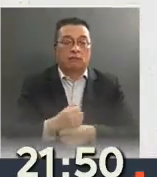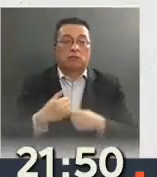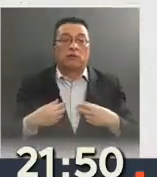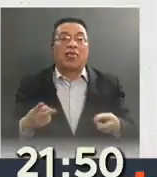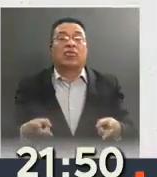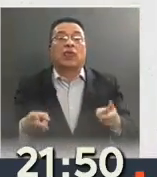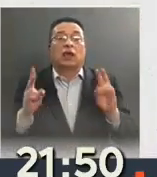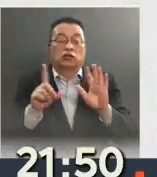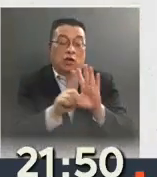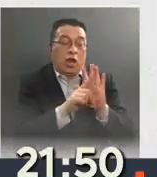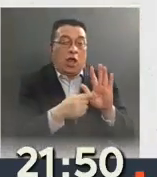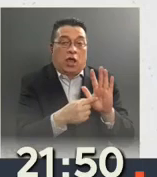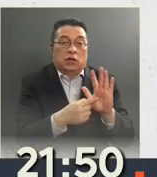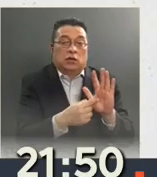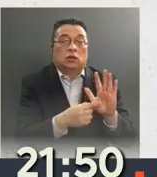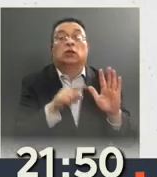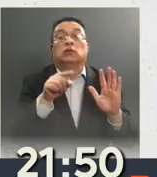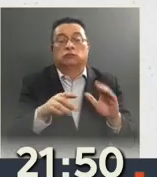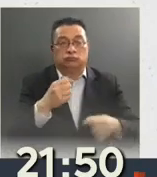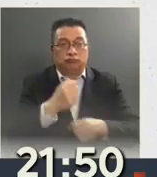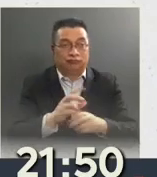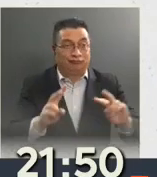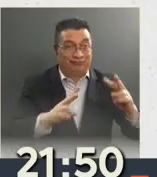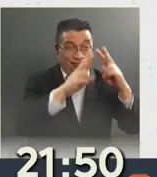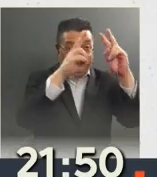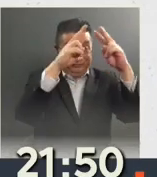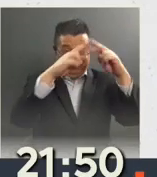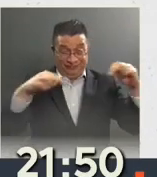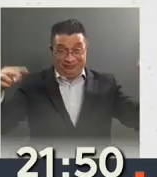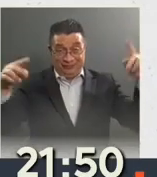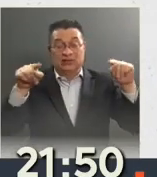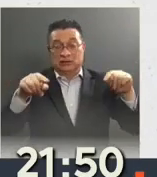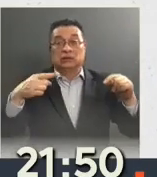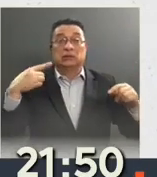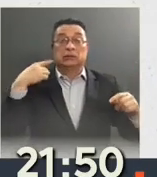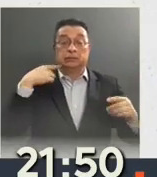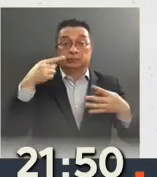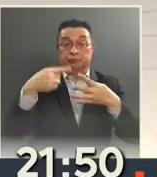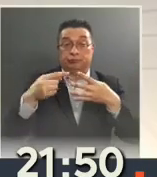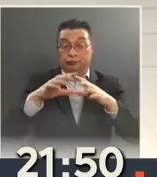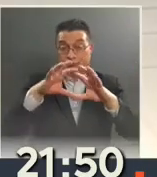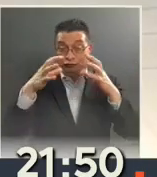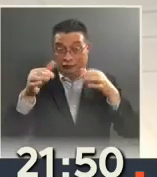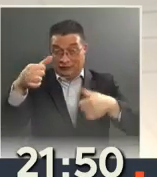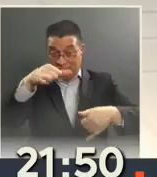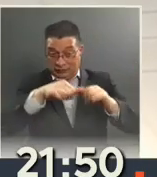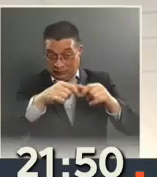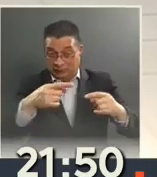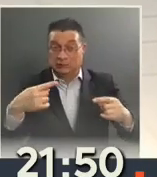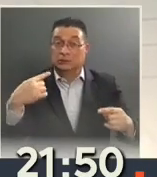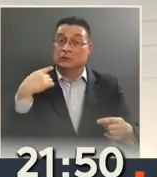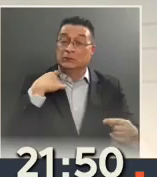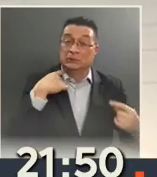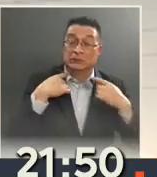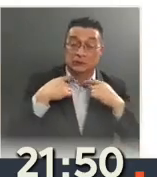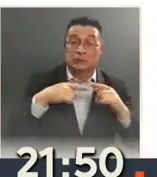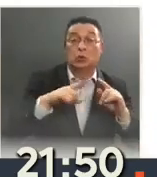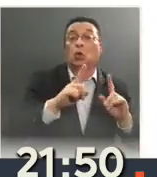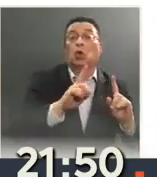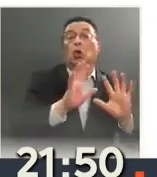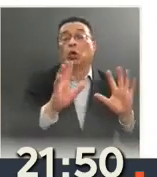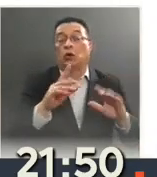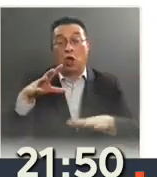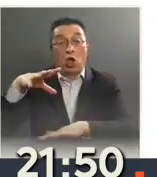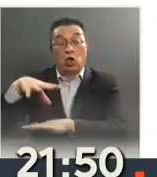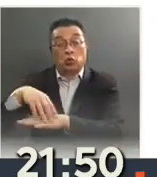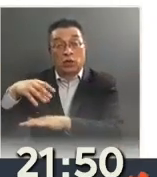está lejos de terminar. Las torres de alta tensión generan resultados dispares en el mundo de la ciencia. Estudios efectuados en Suecia,